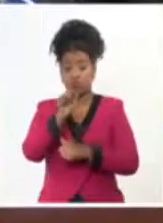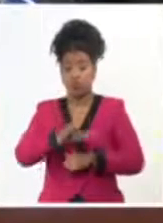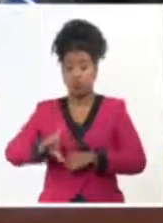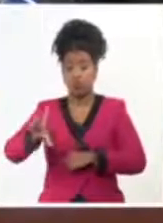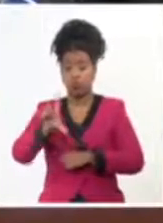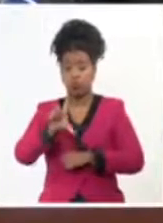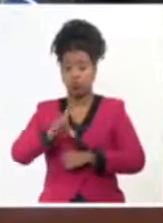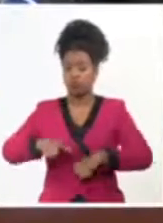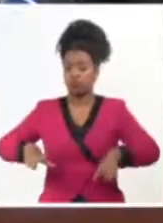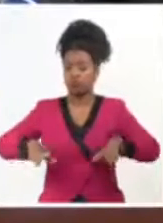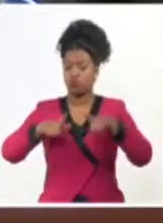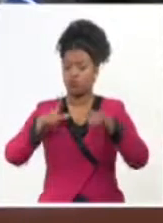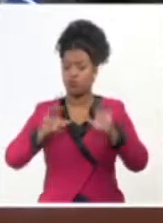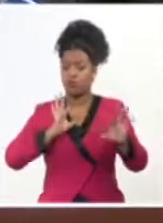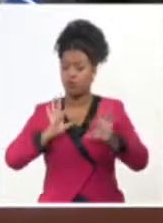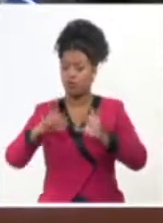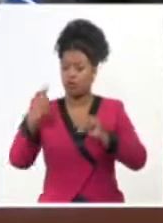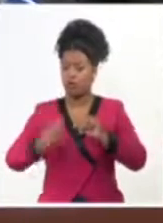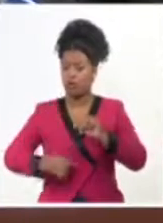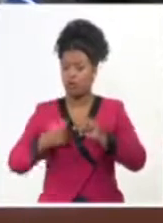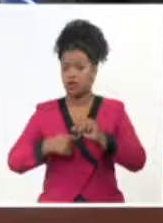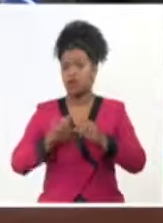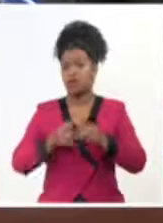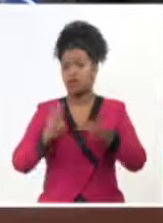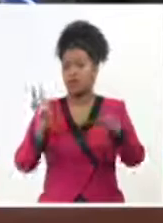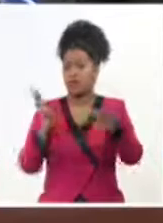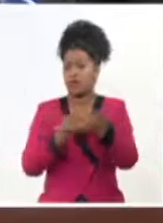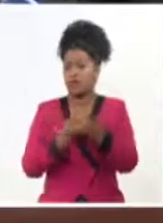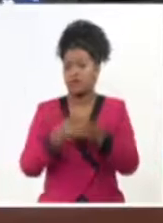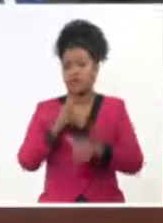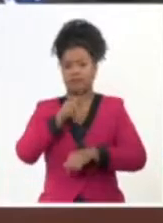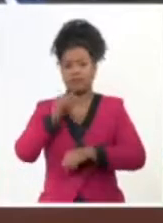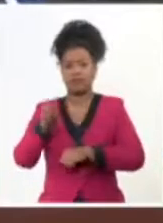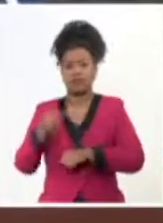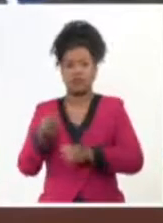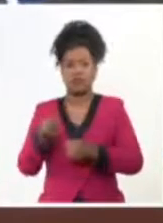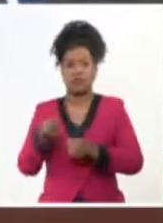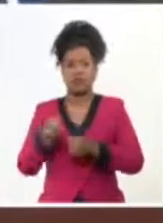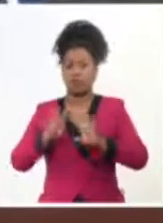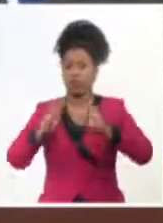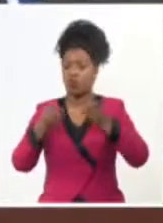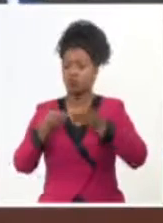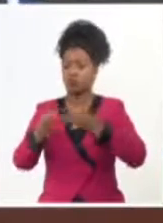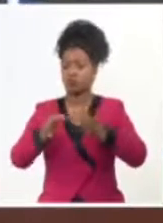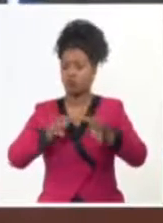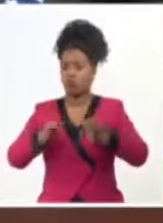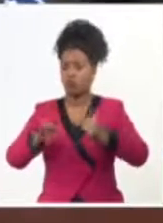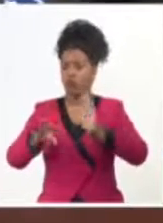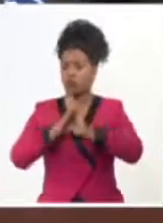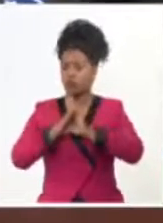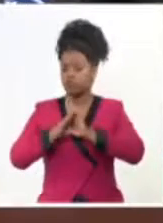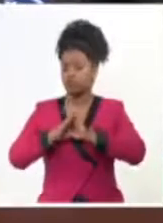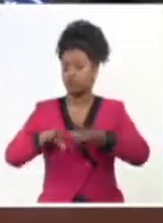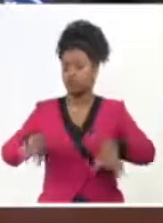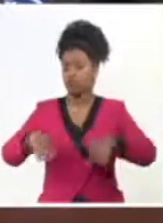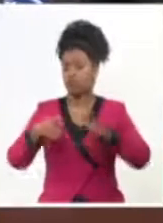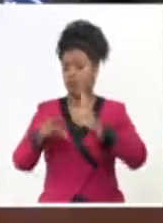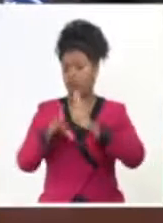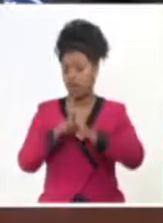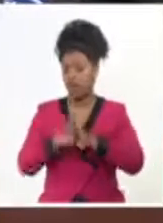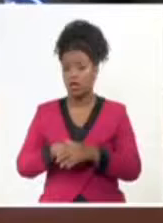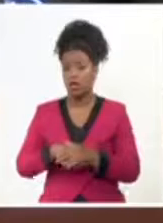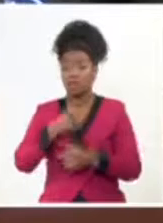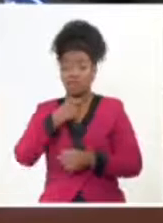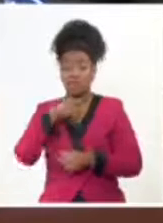los derechos y su protección integral se erigen como variables de funcionalidad democrática. No es lo mismo decir que